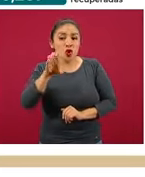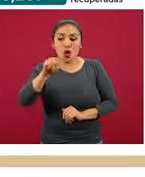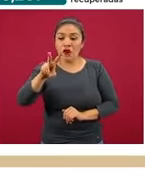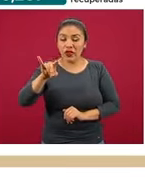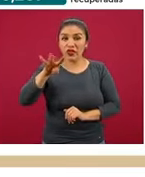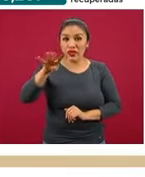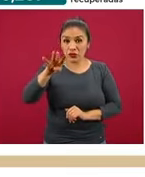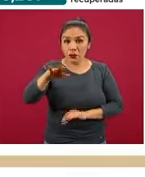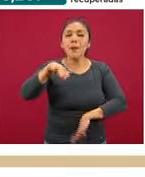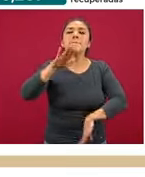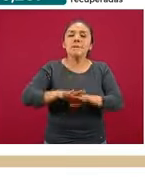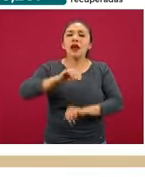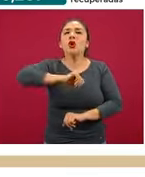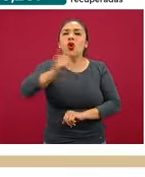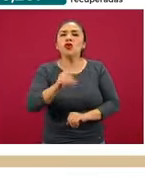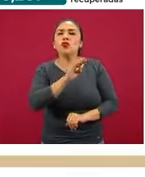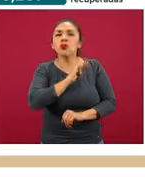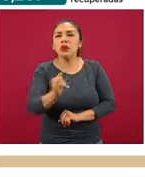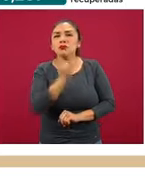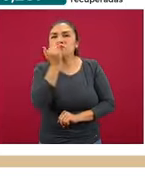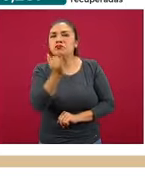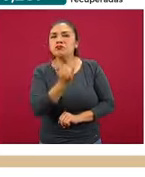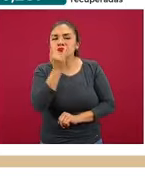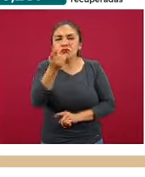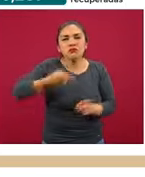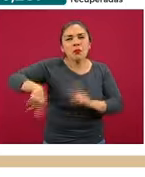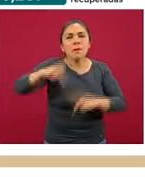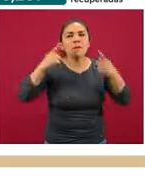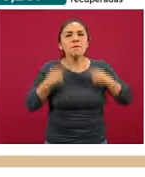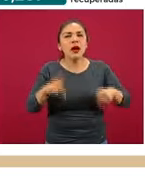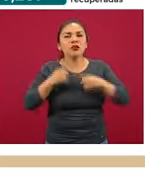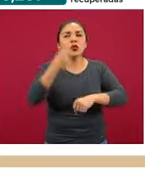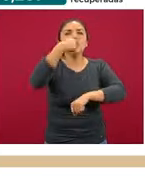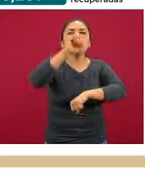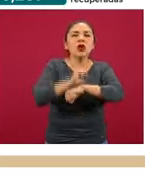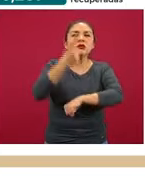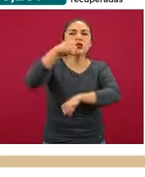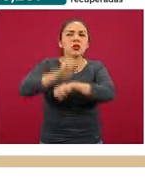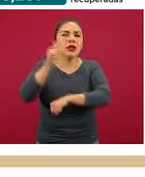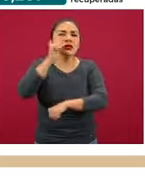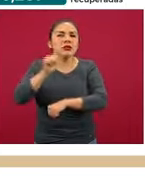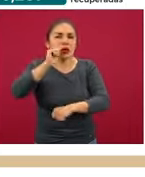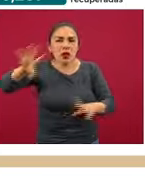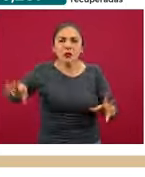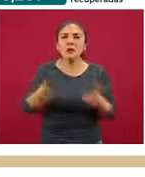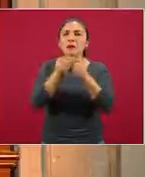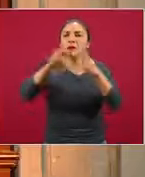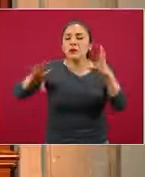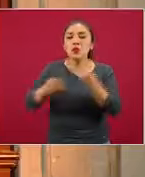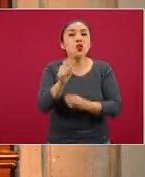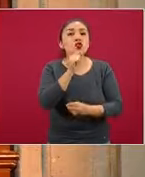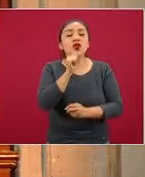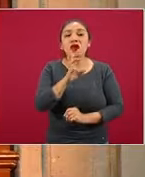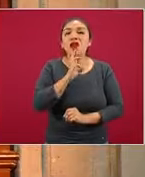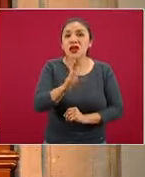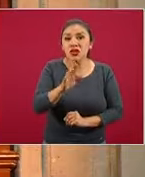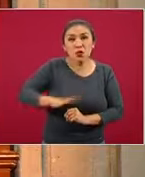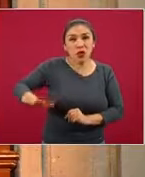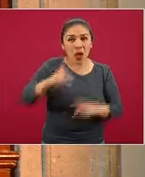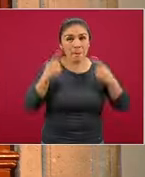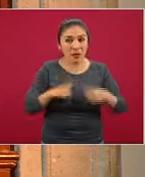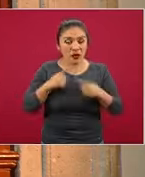COVID-19, pero además aplicamos ese porcentaje de positividad semanal a todos aquellos que todavía no tienen un resultado de